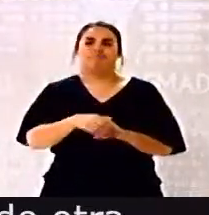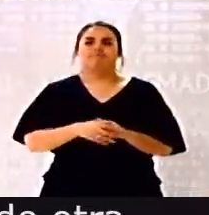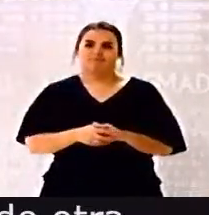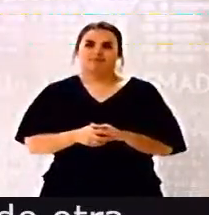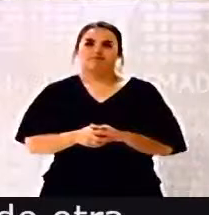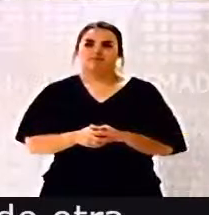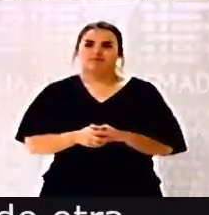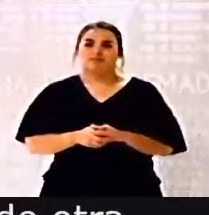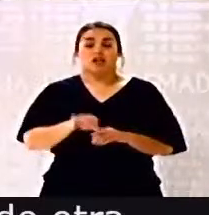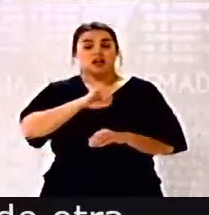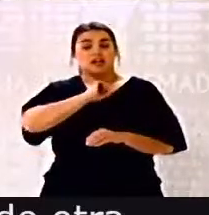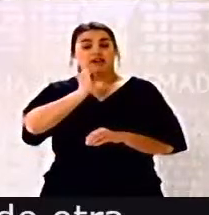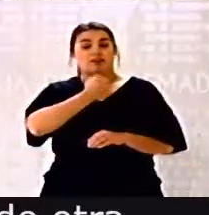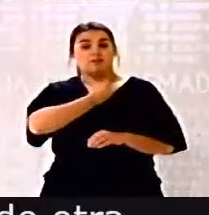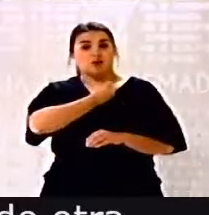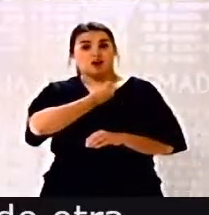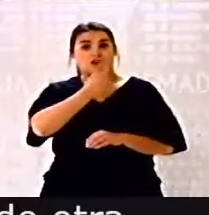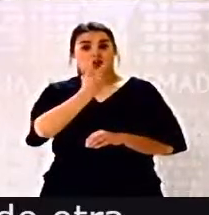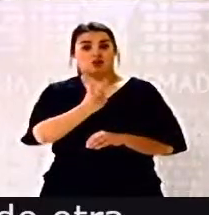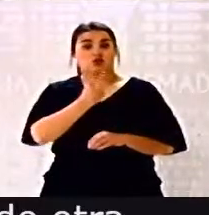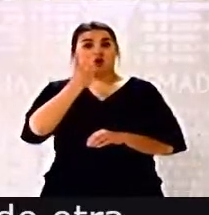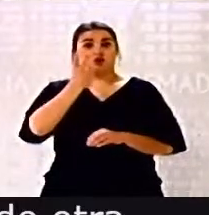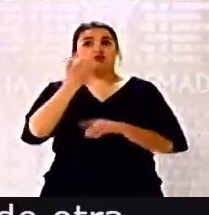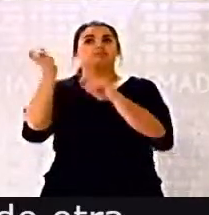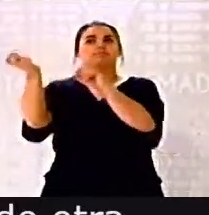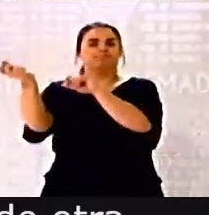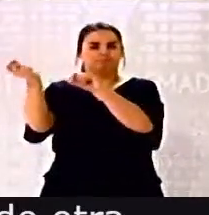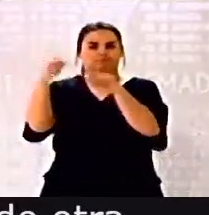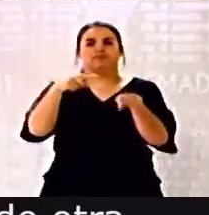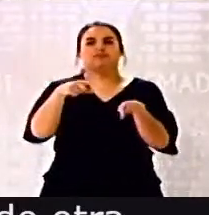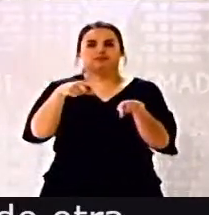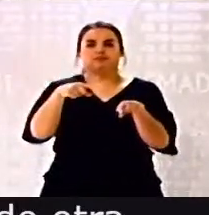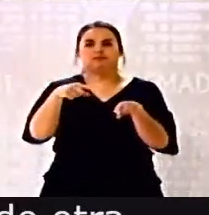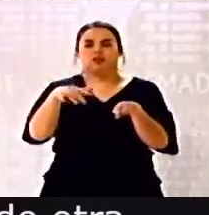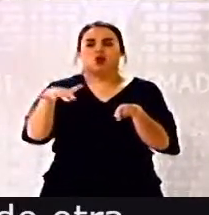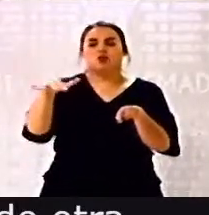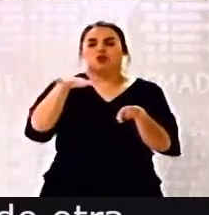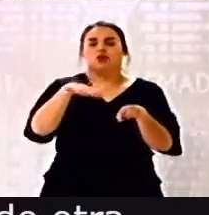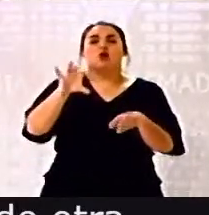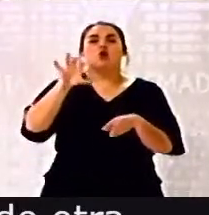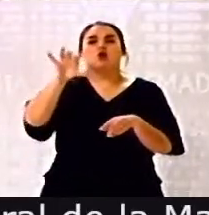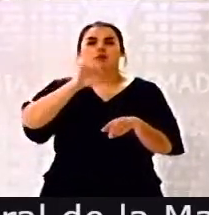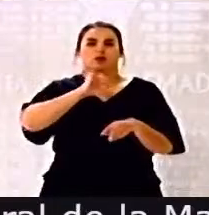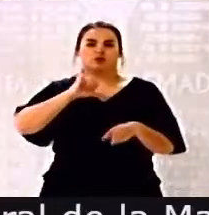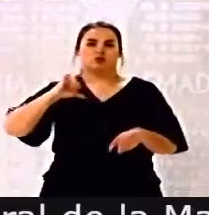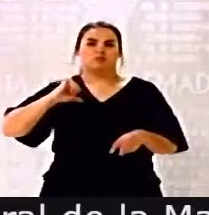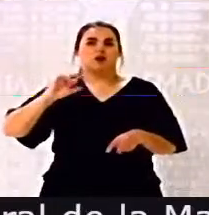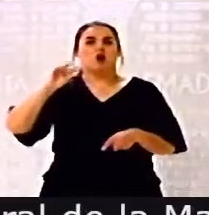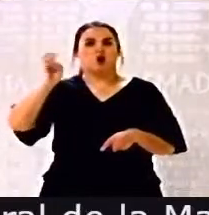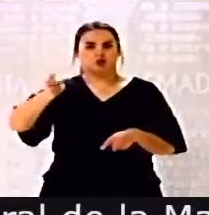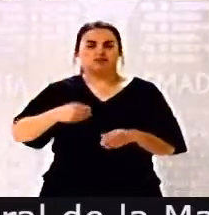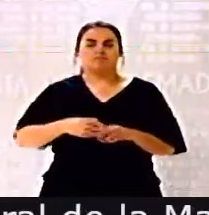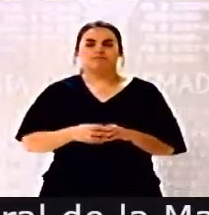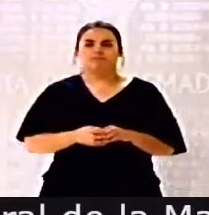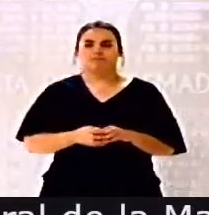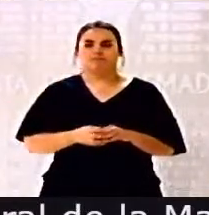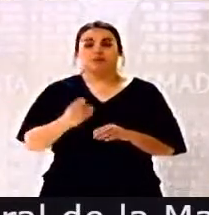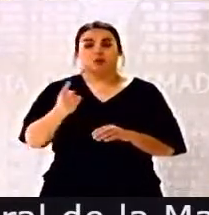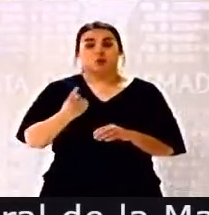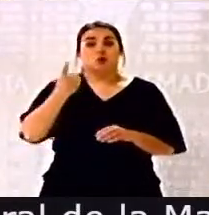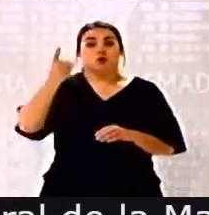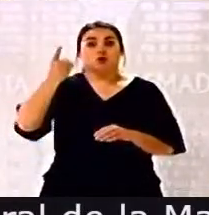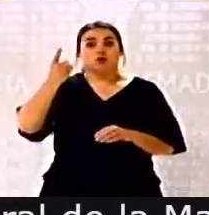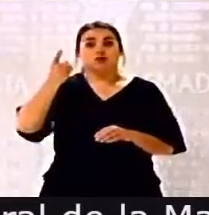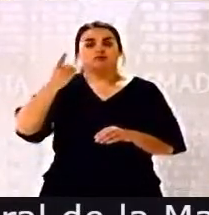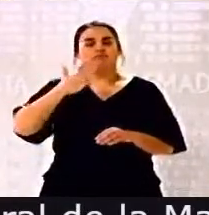2 de los casos de Navalmoral de la Mata son importados de otra comunidad autónoma y uno de ellos es